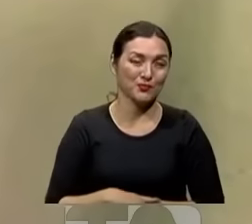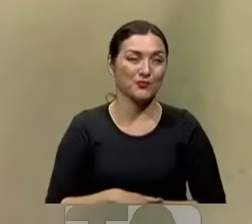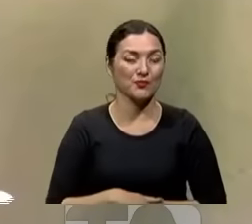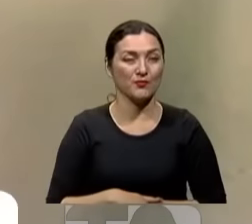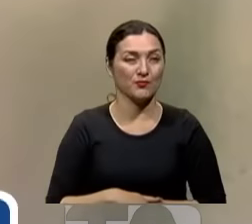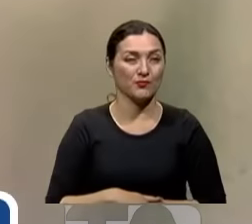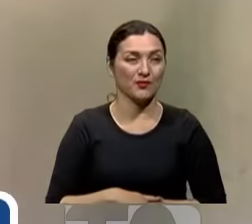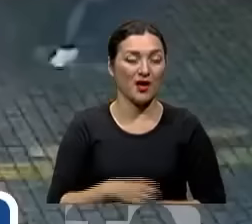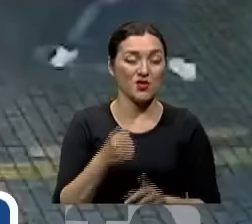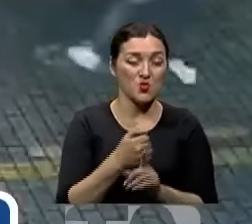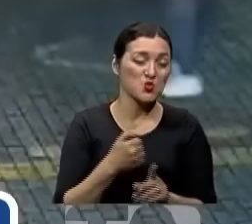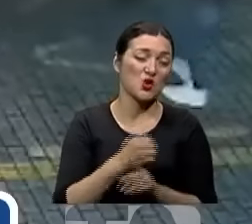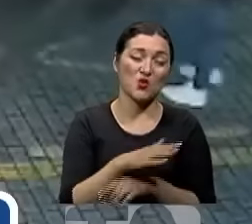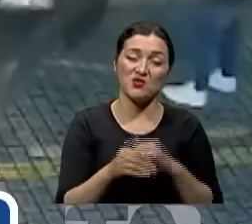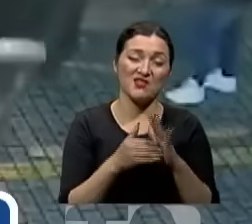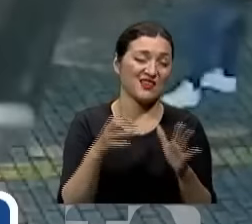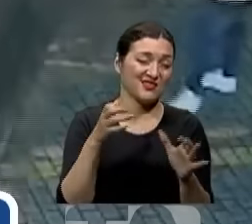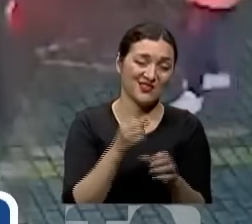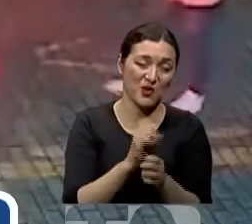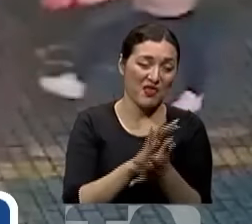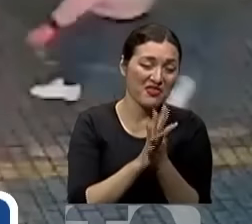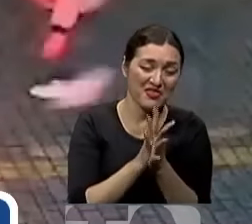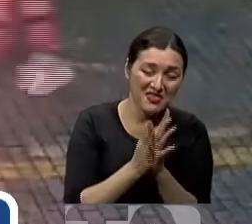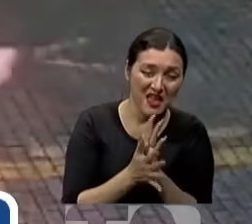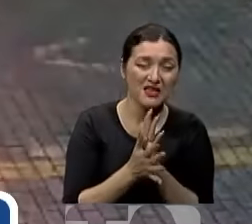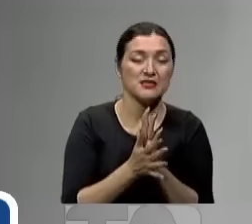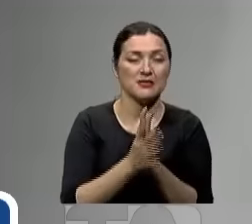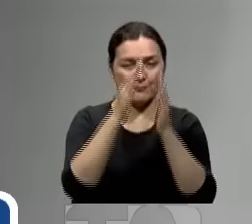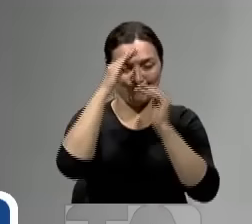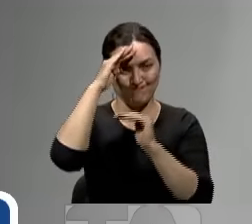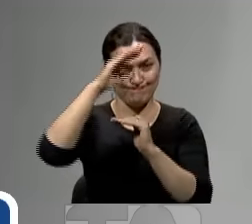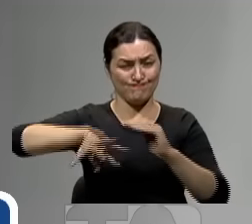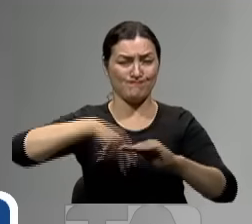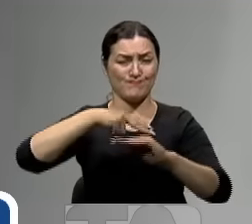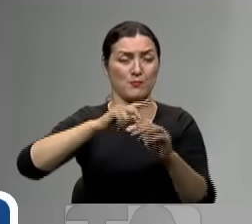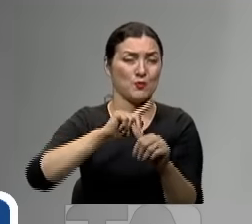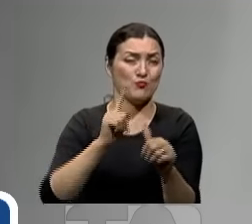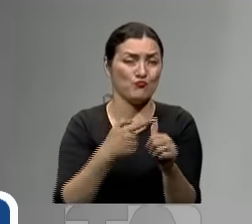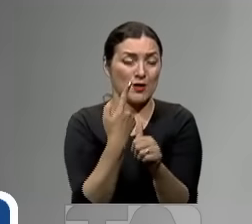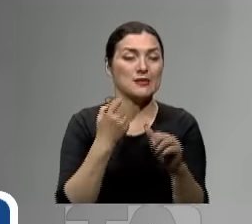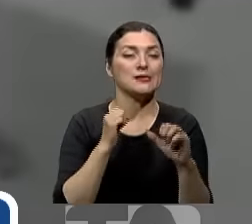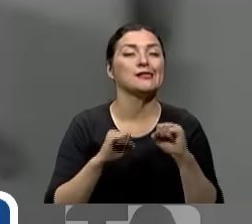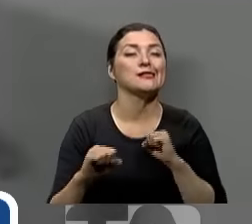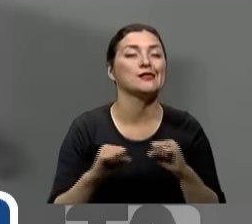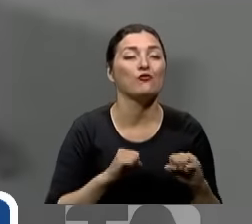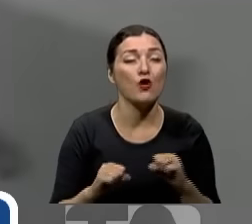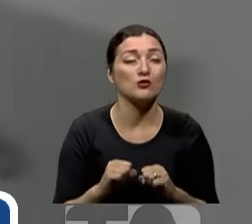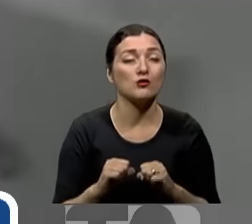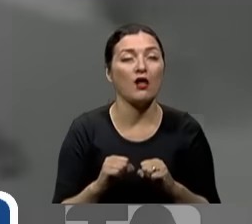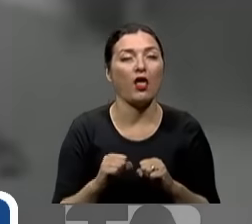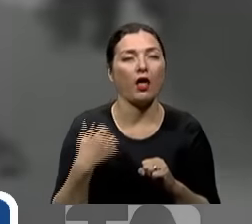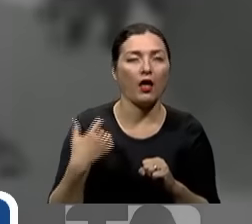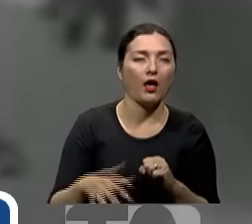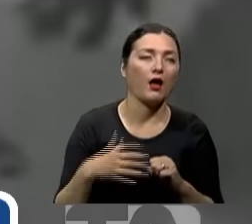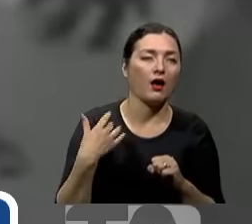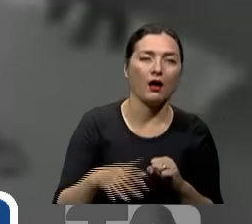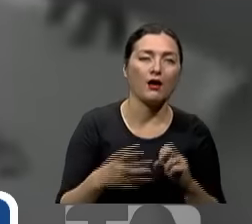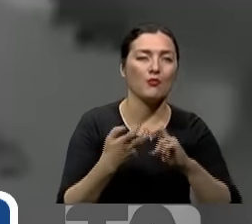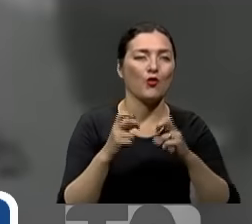Combatir la inseguridad en Quito es una prioridad para la Policía Nacional. Sin embargo, estos esfuerzos se diluyen ante las incivilidades